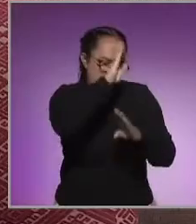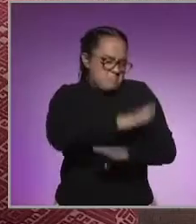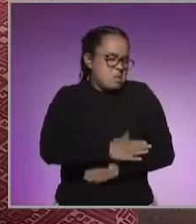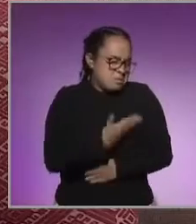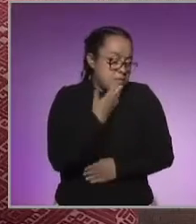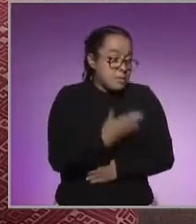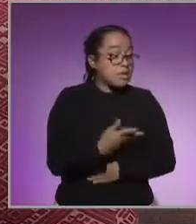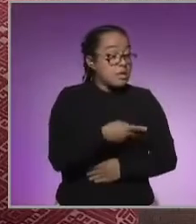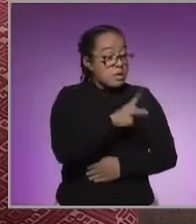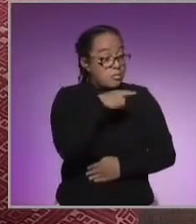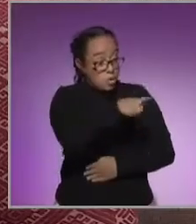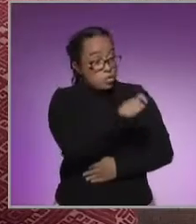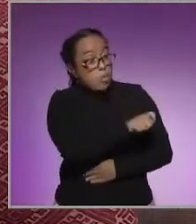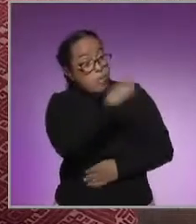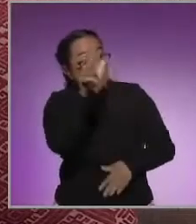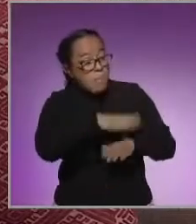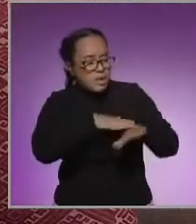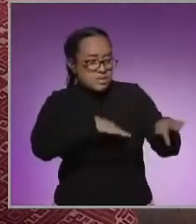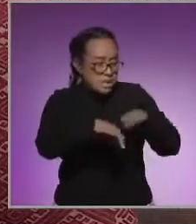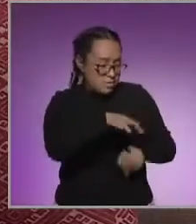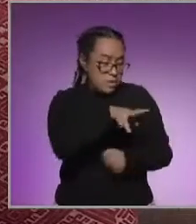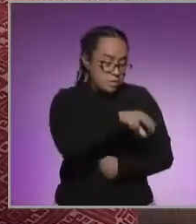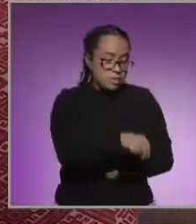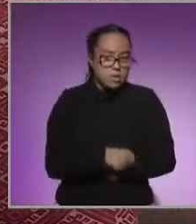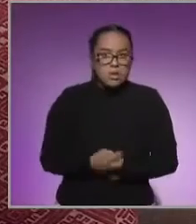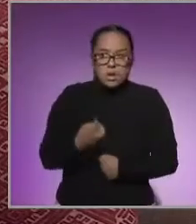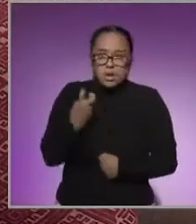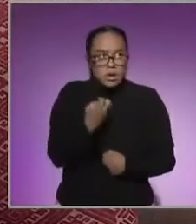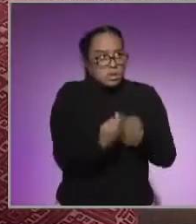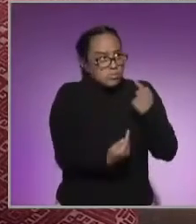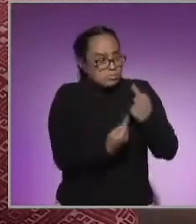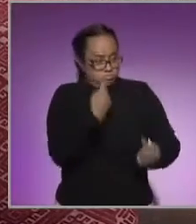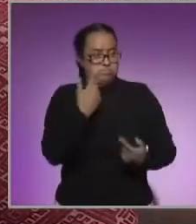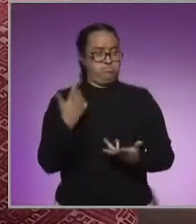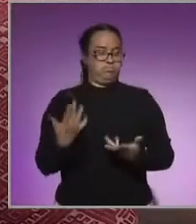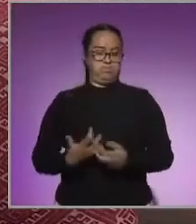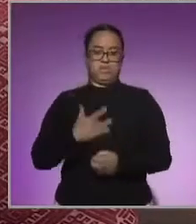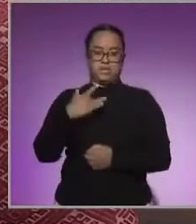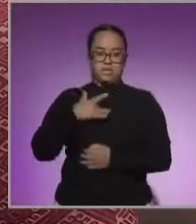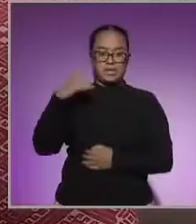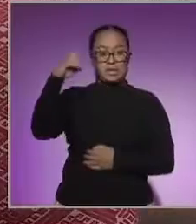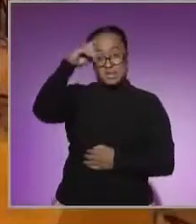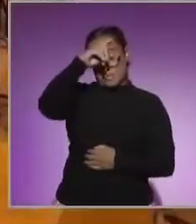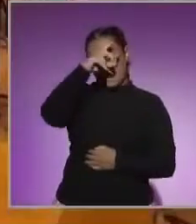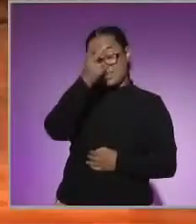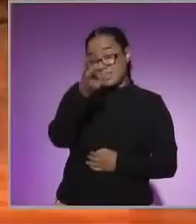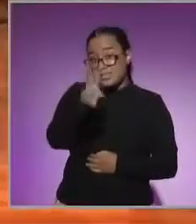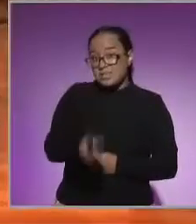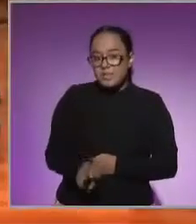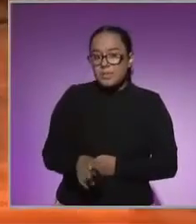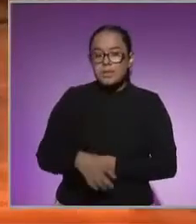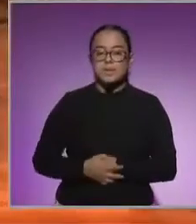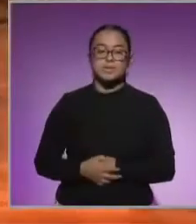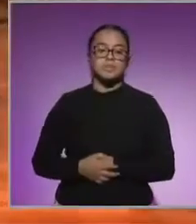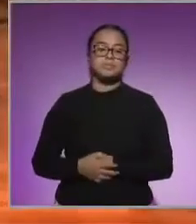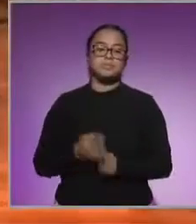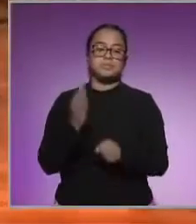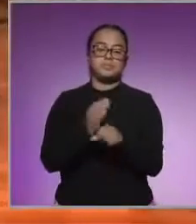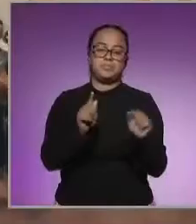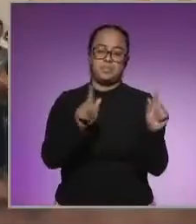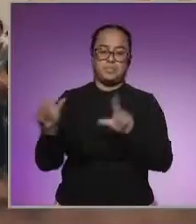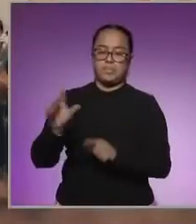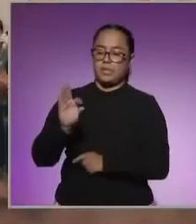pero nunca lo hagas como trabajo entonces es una situación realmente difícil regio sabes en pantalla